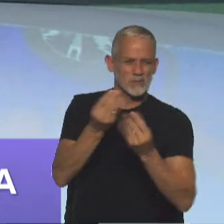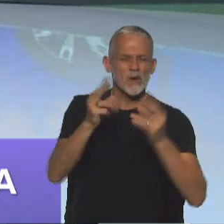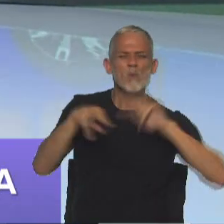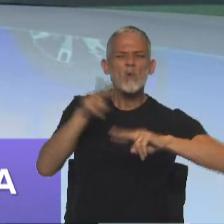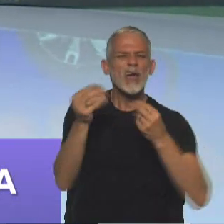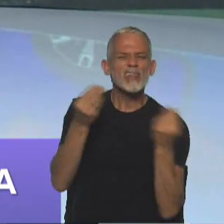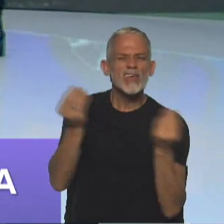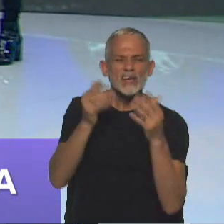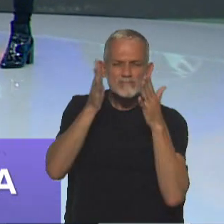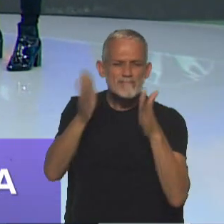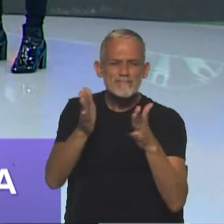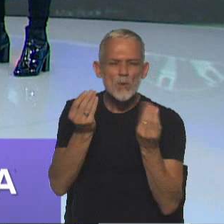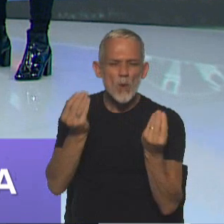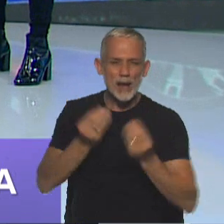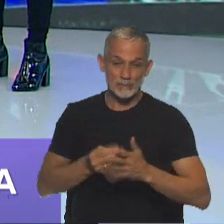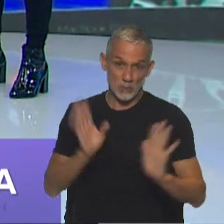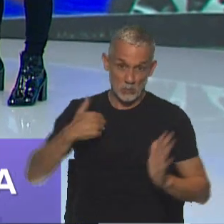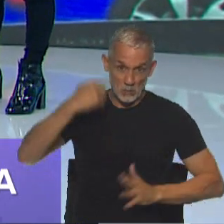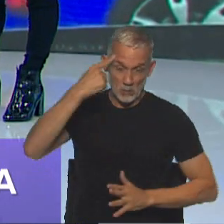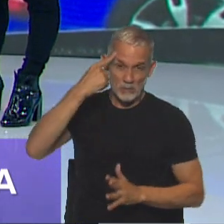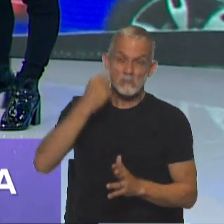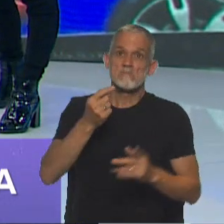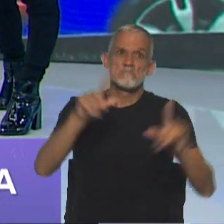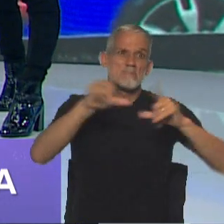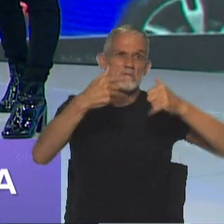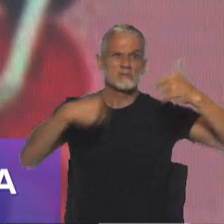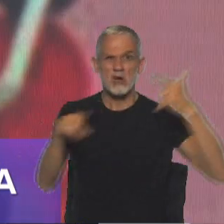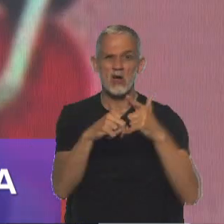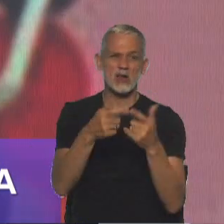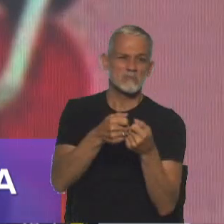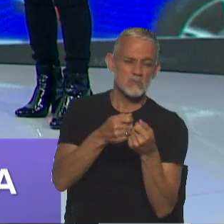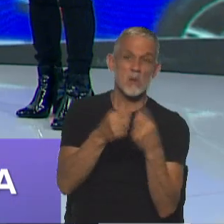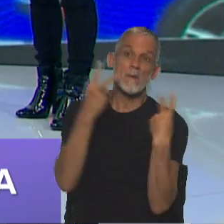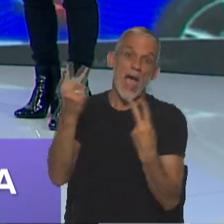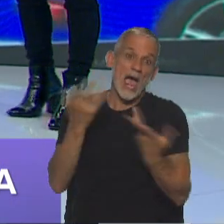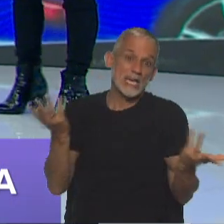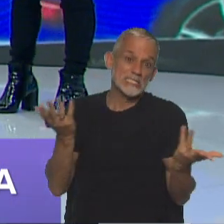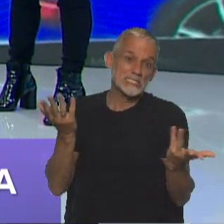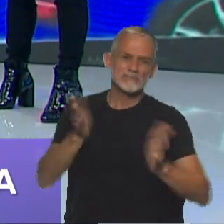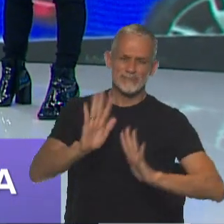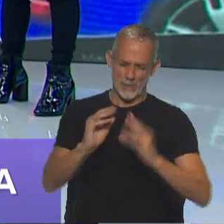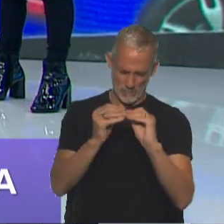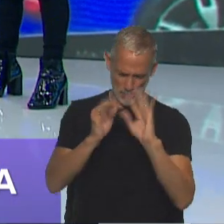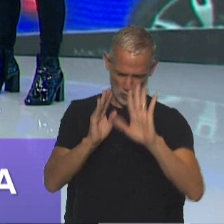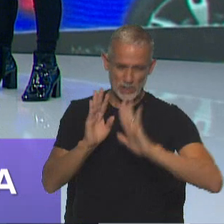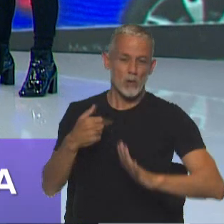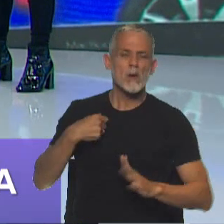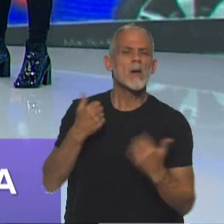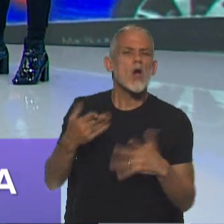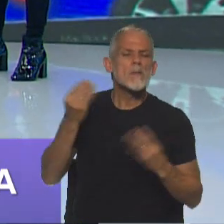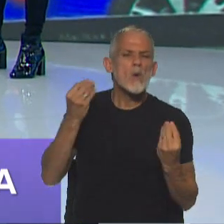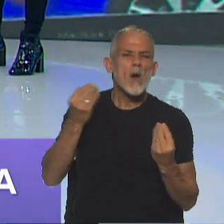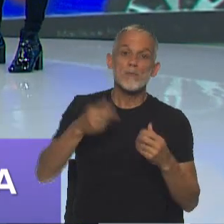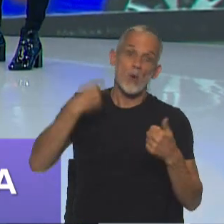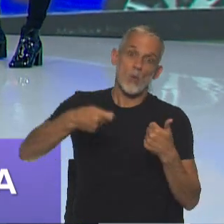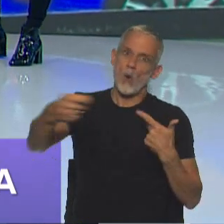le interesa a los usuarios? Uno supone que electrodomésticos, viajes. La razón por la cual a vos te conviene son las